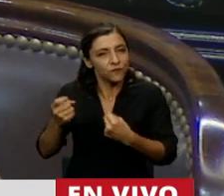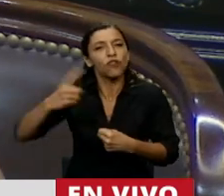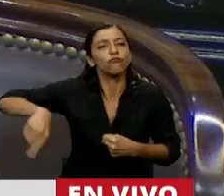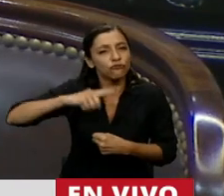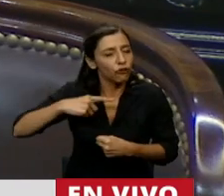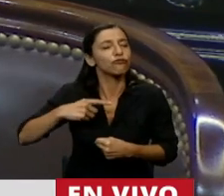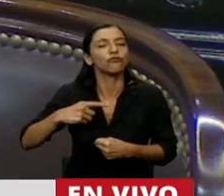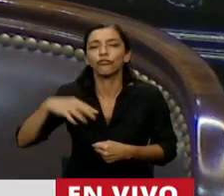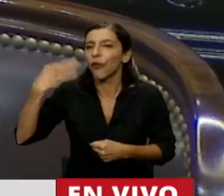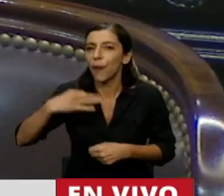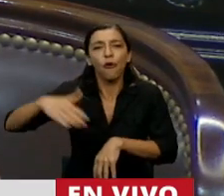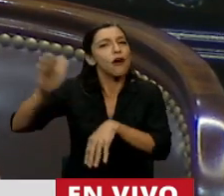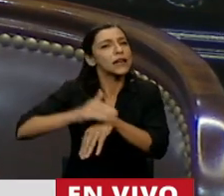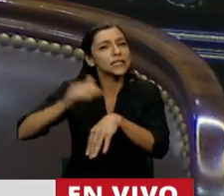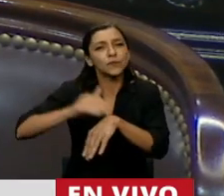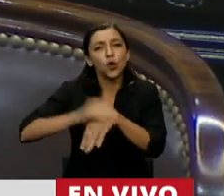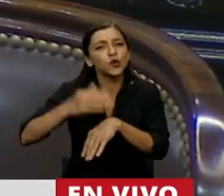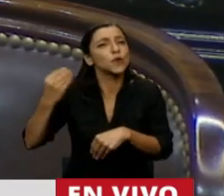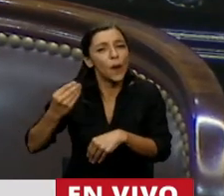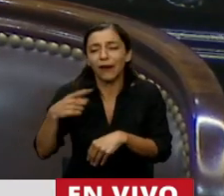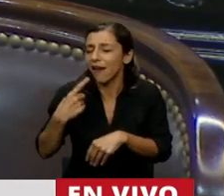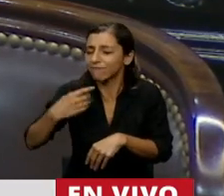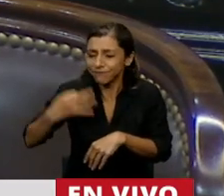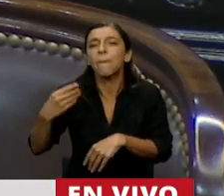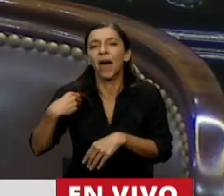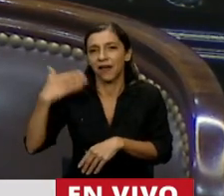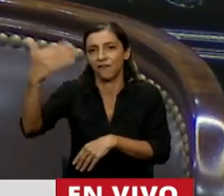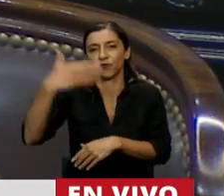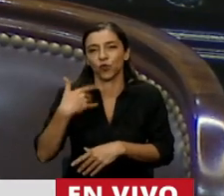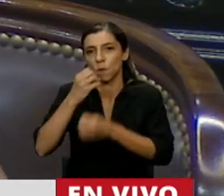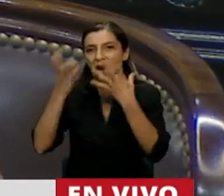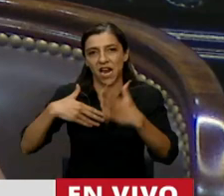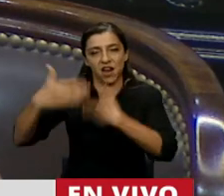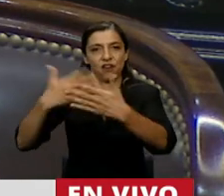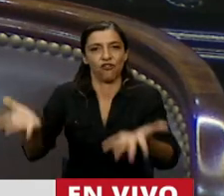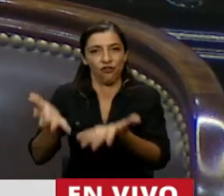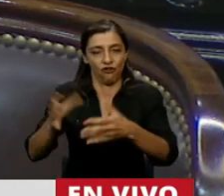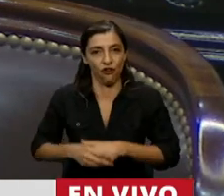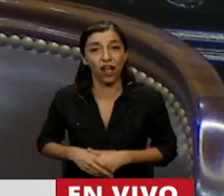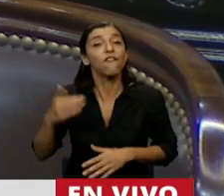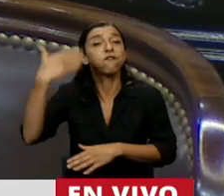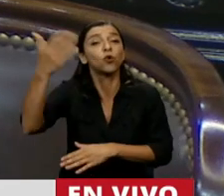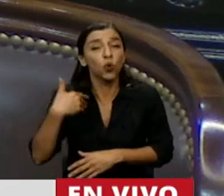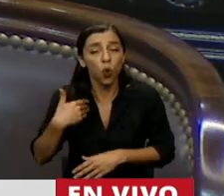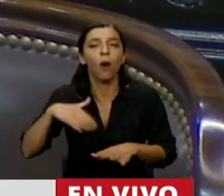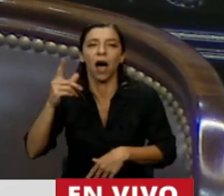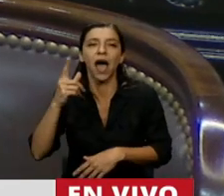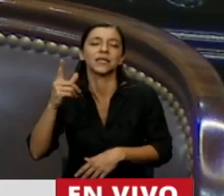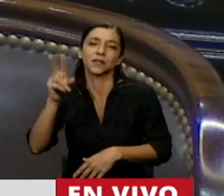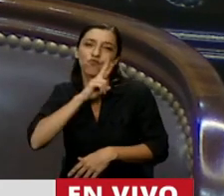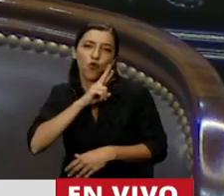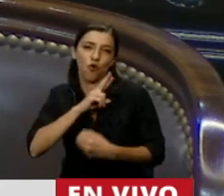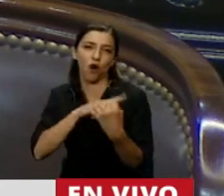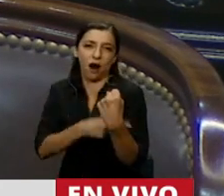construir un futuro mucho mejor. Y ese futuro, sin duda, es feminista, presidente. La lucha de las